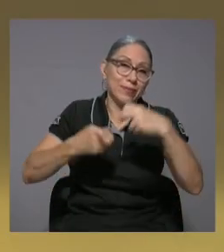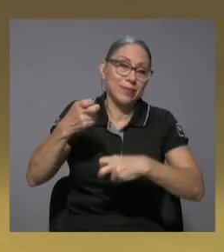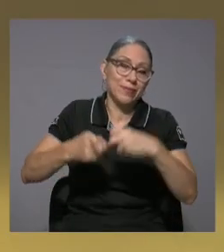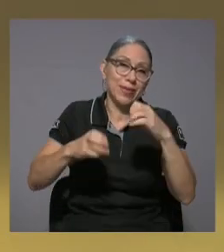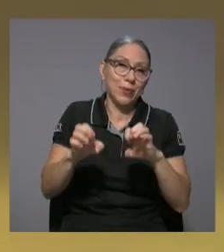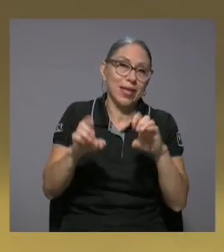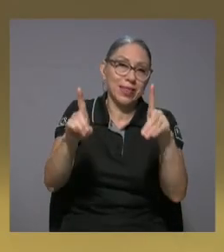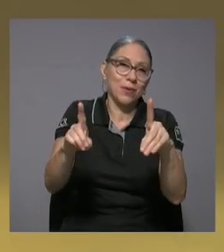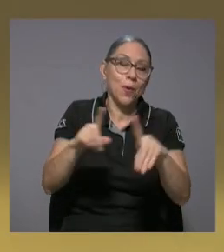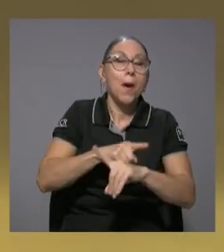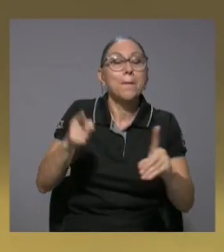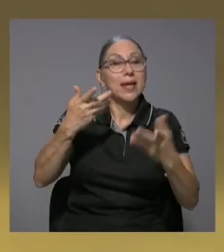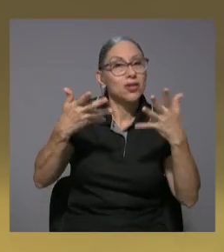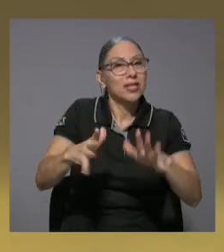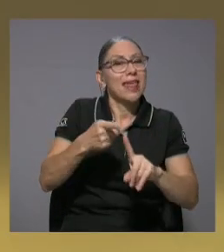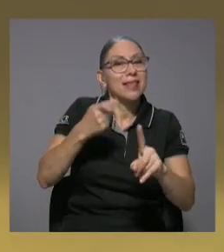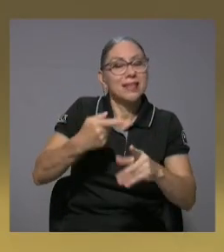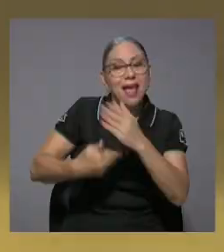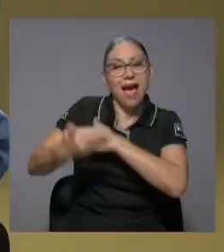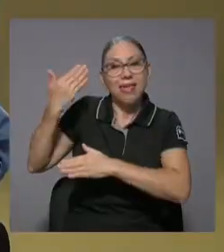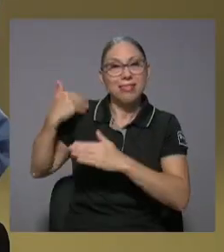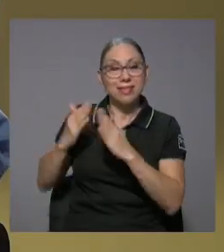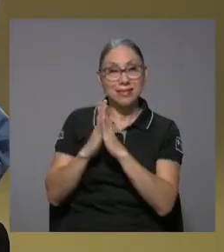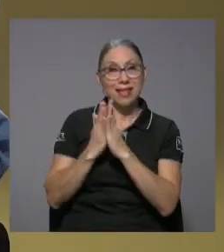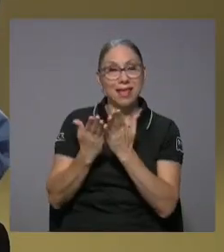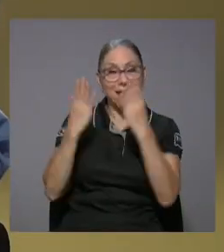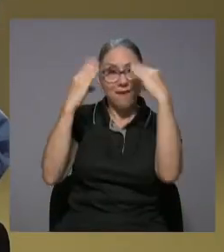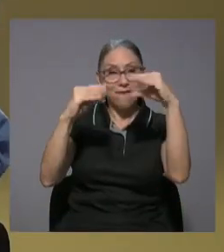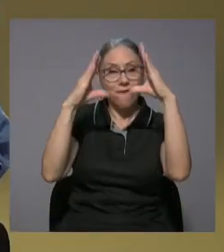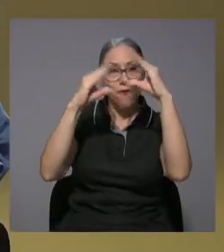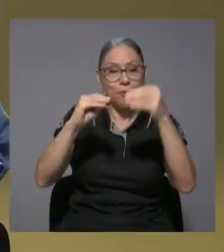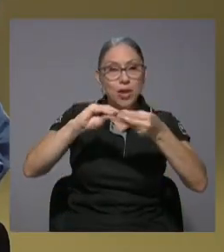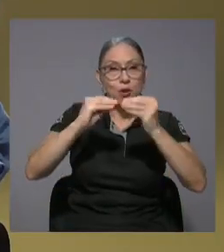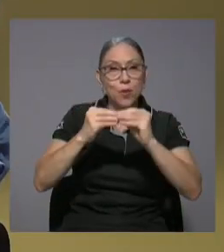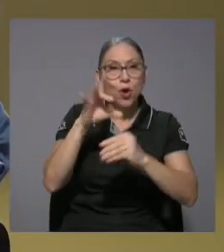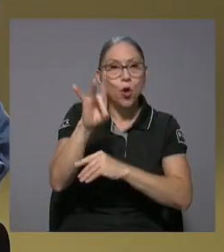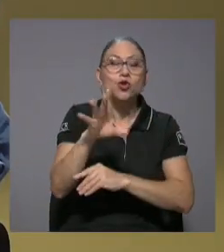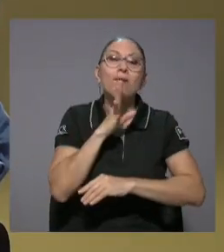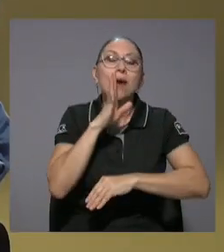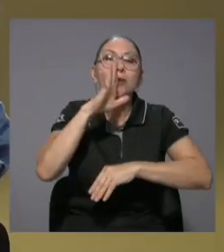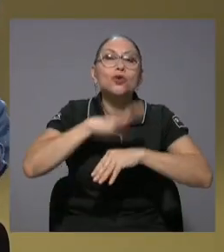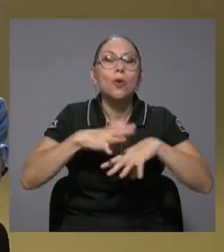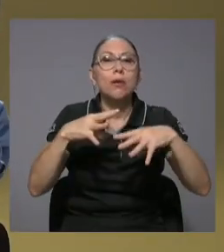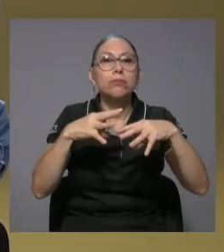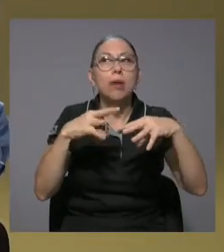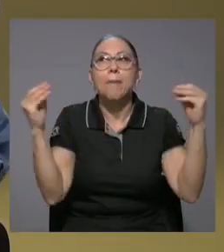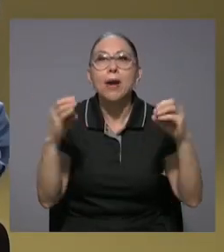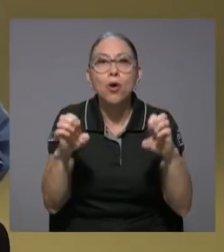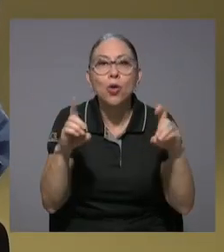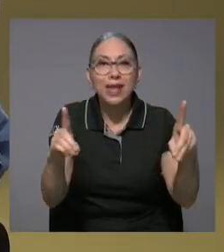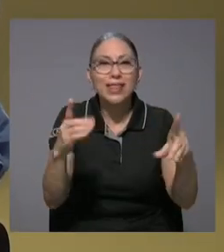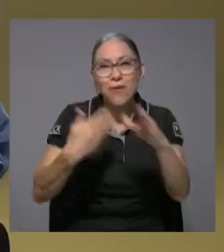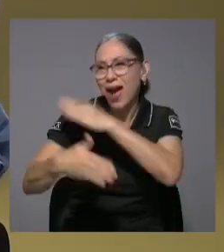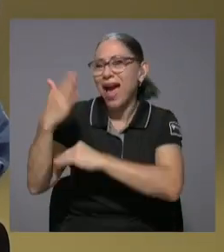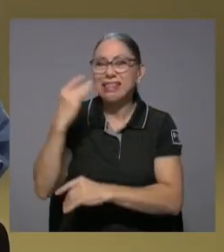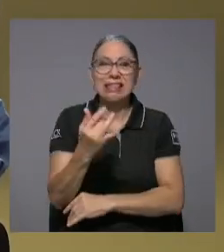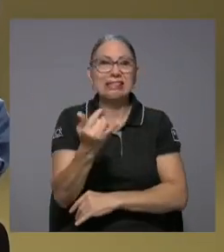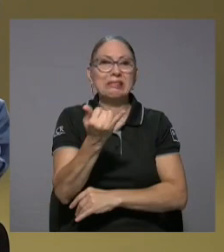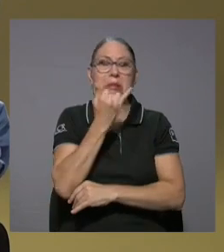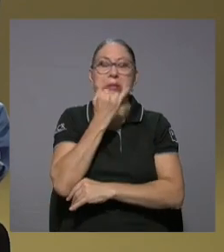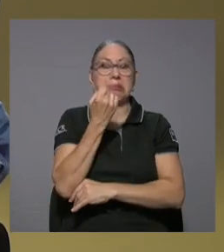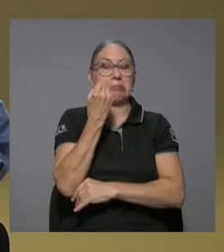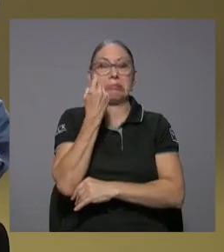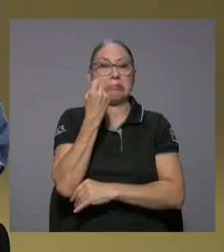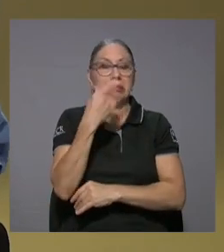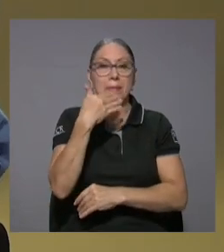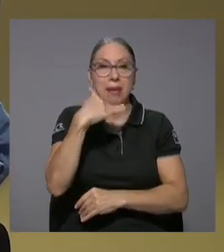el informe número 8 del Estado de la Educación hablábamos del apagón educativo, que es este concepto, había sido mal entendido y alguna gente decía